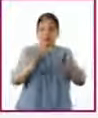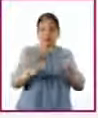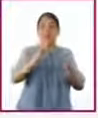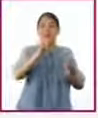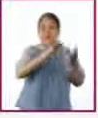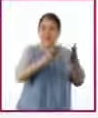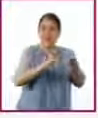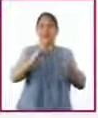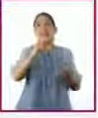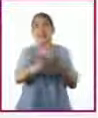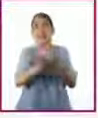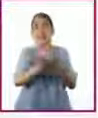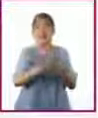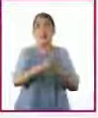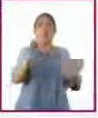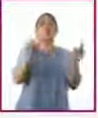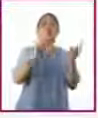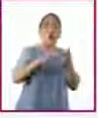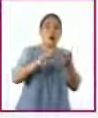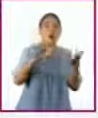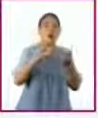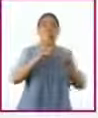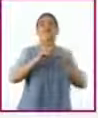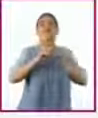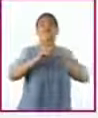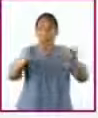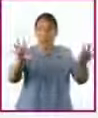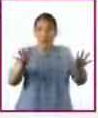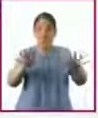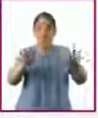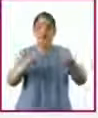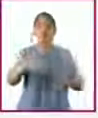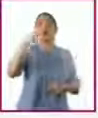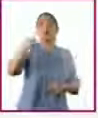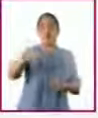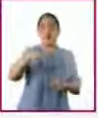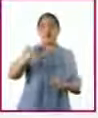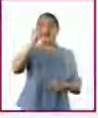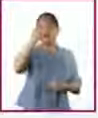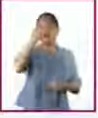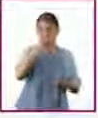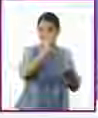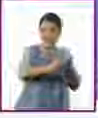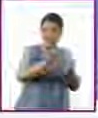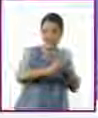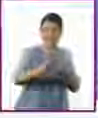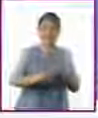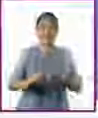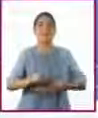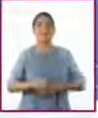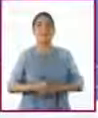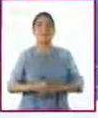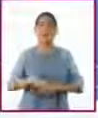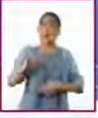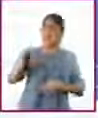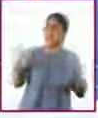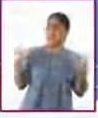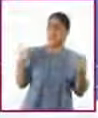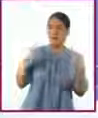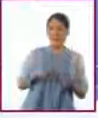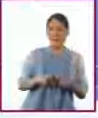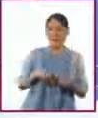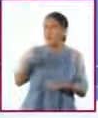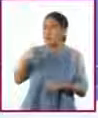en que fue escrito, y sobre todo el nombre del autor. Profesora, pero a